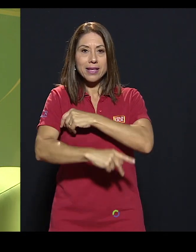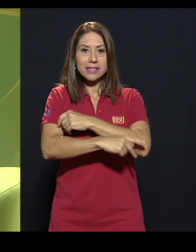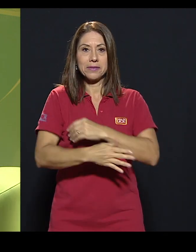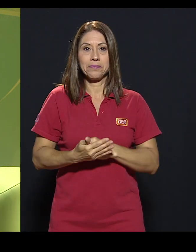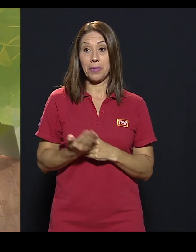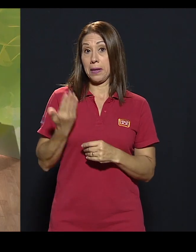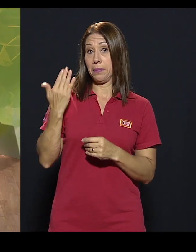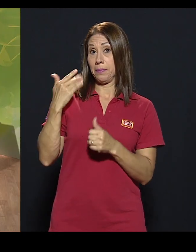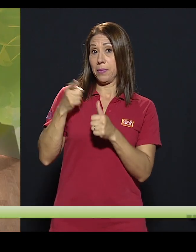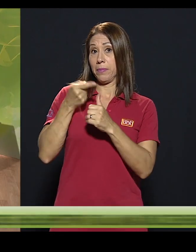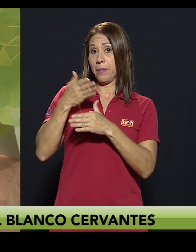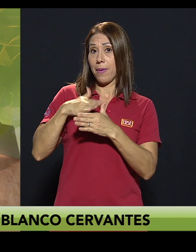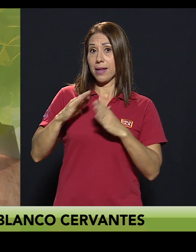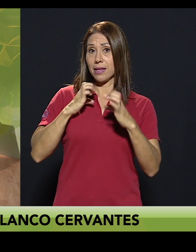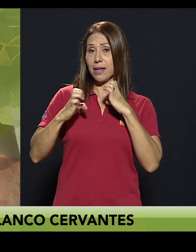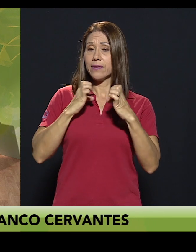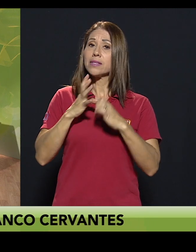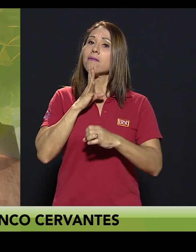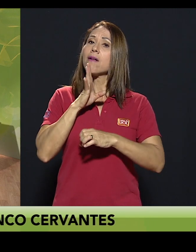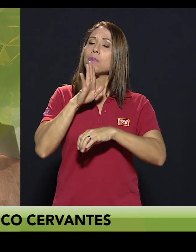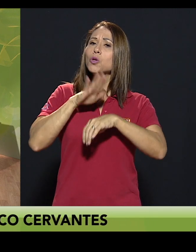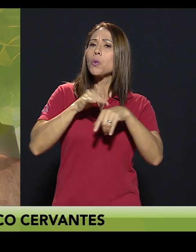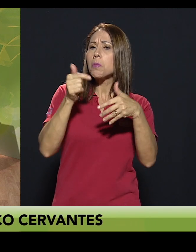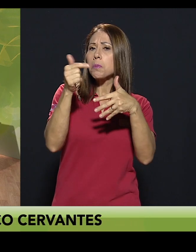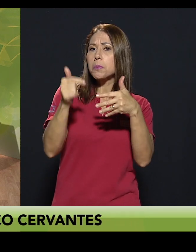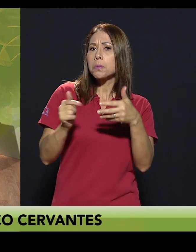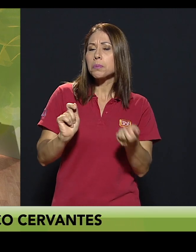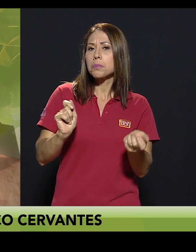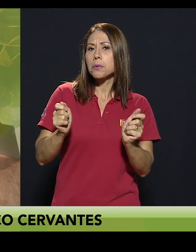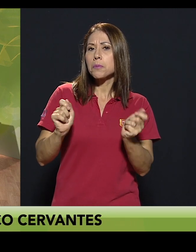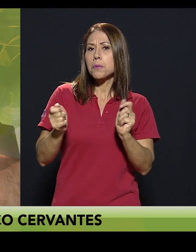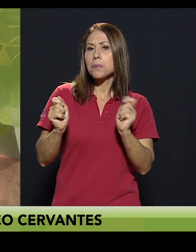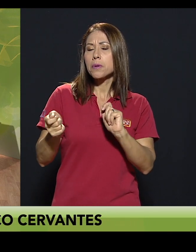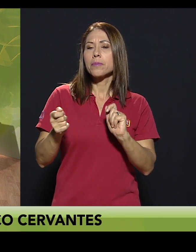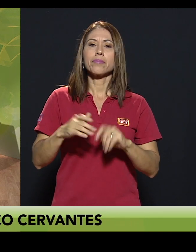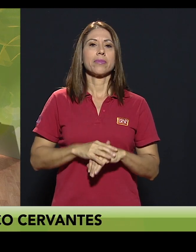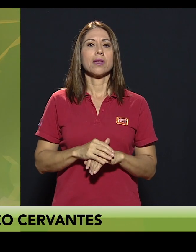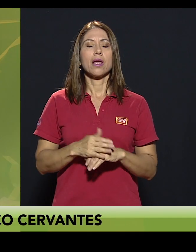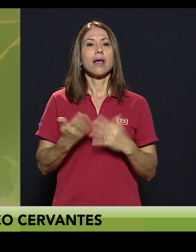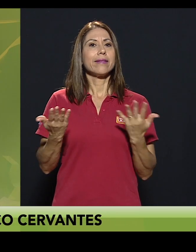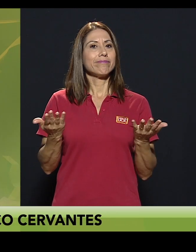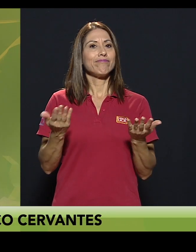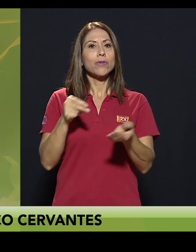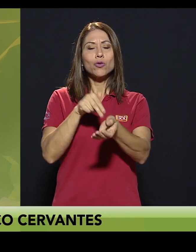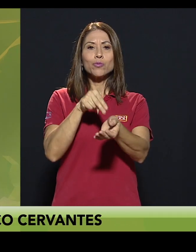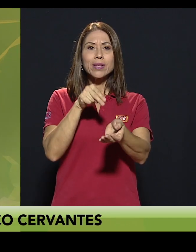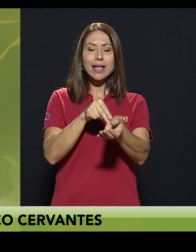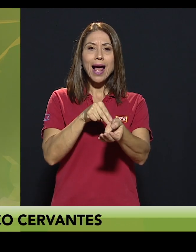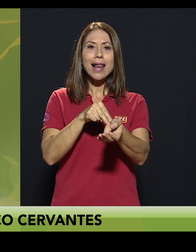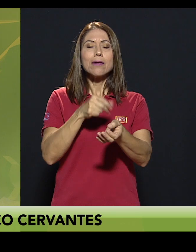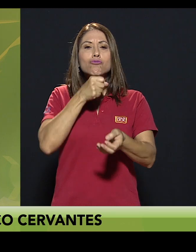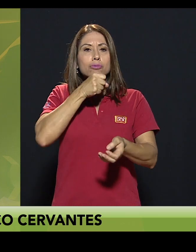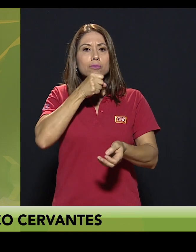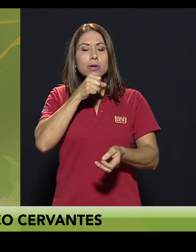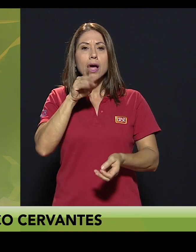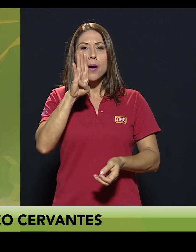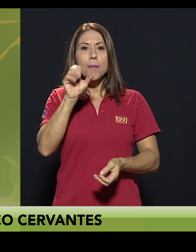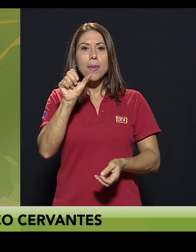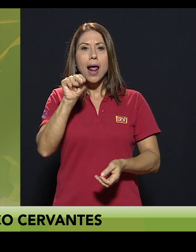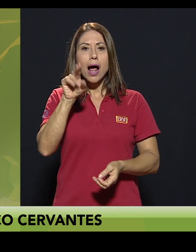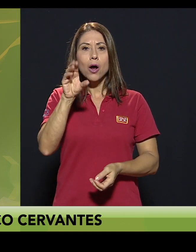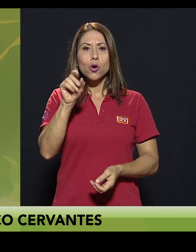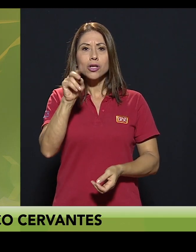Conversábamos sobre estos cambios, doctor, a la primera parte de esta entrevista, pero entonces, ¿Qué necesita modificar el Hospital